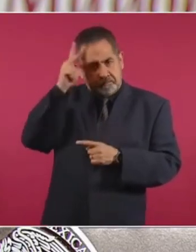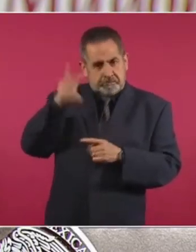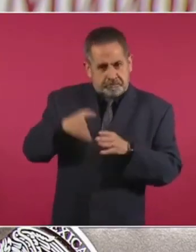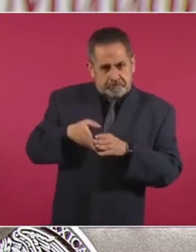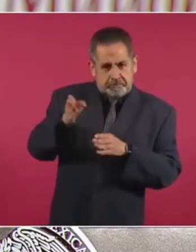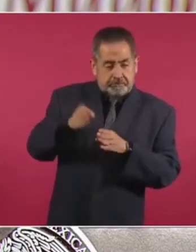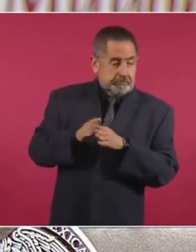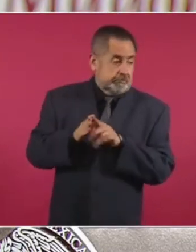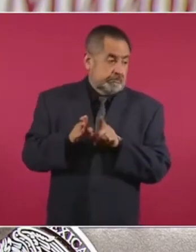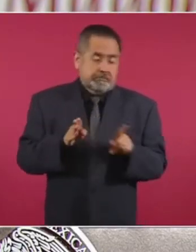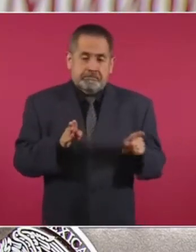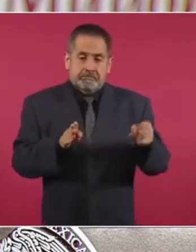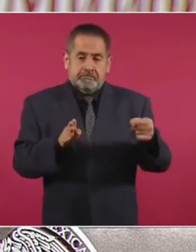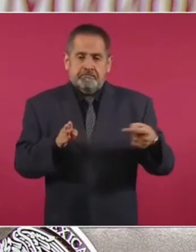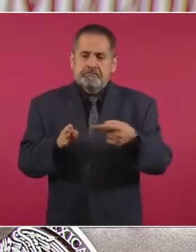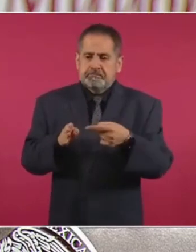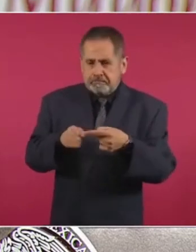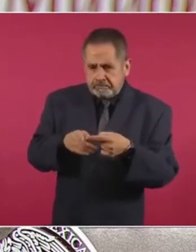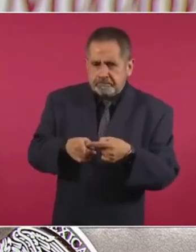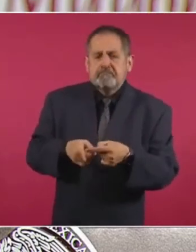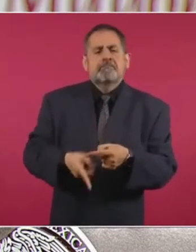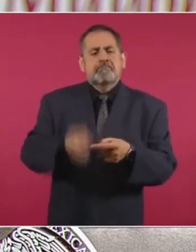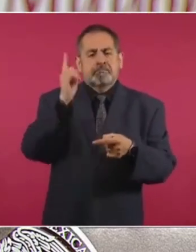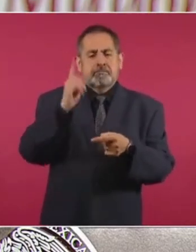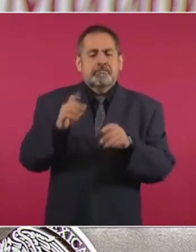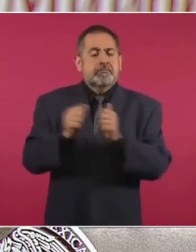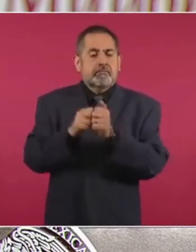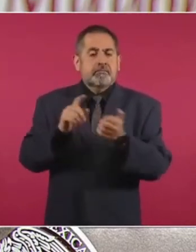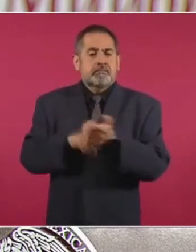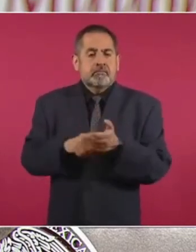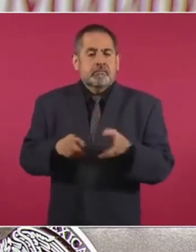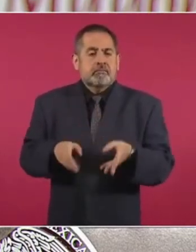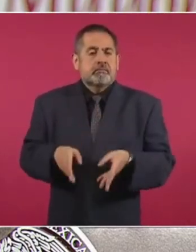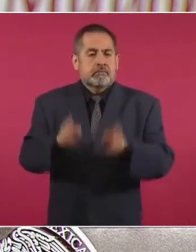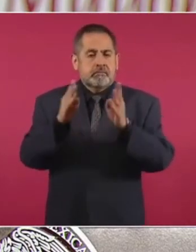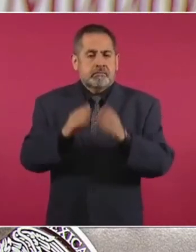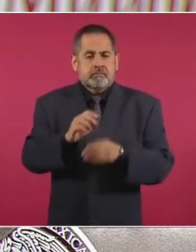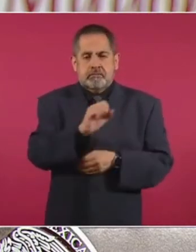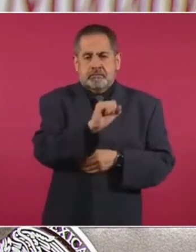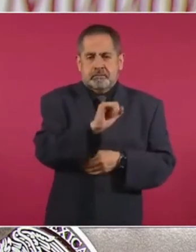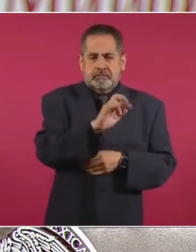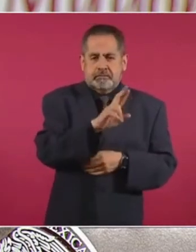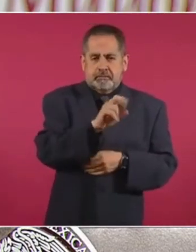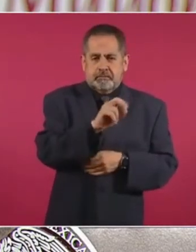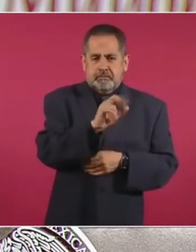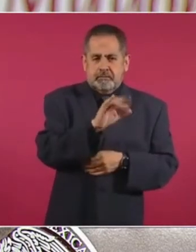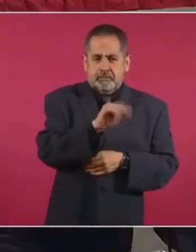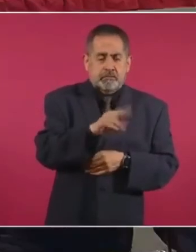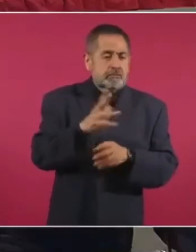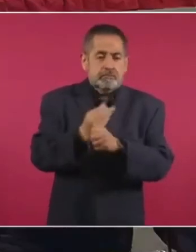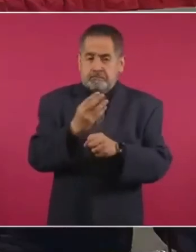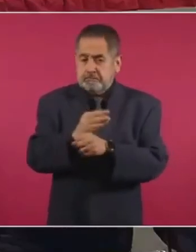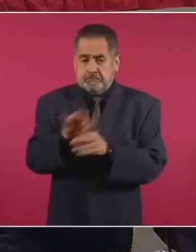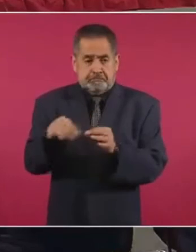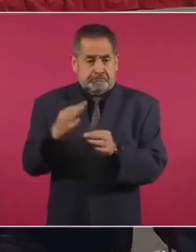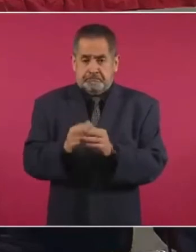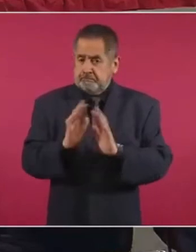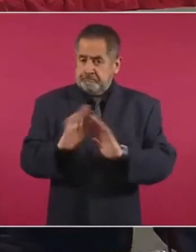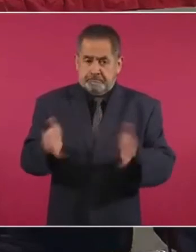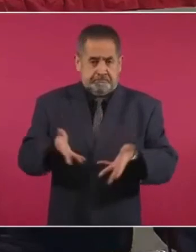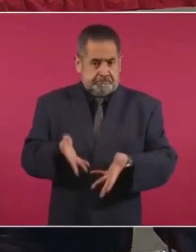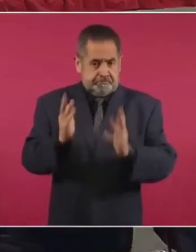conectar lo que es la México-Pachuca con la autopista urbana Siervo de la Nación. Esa parte es la que ya está en